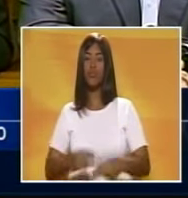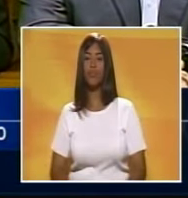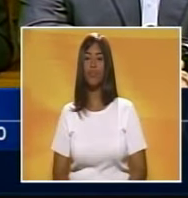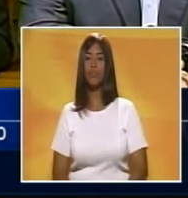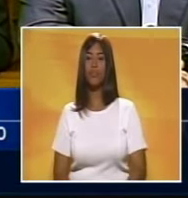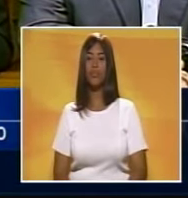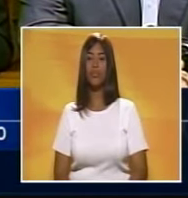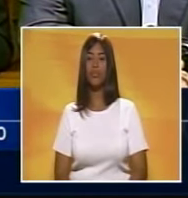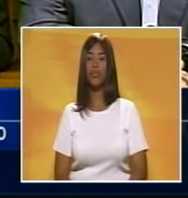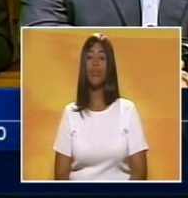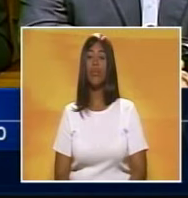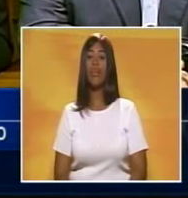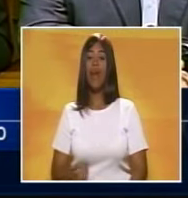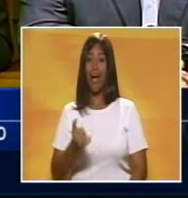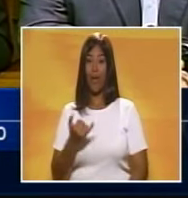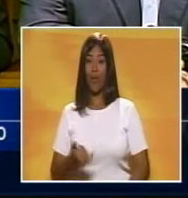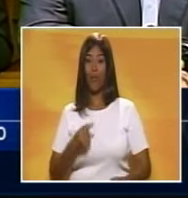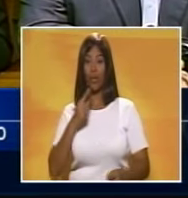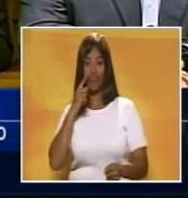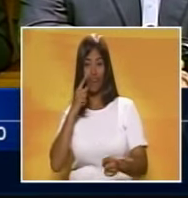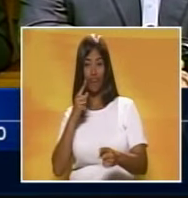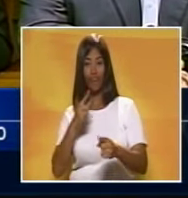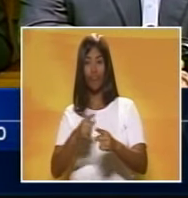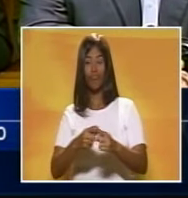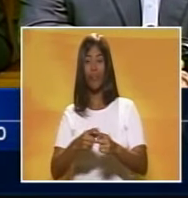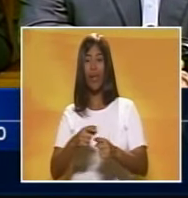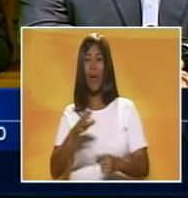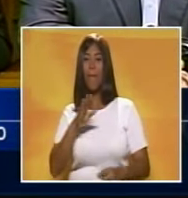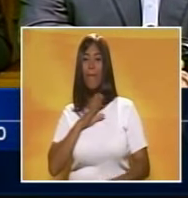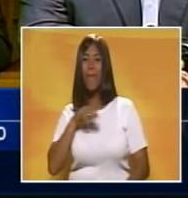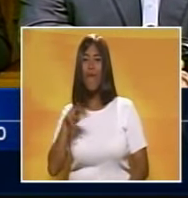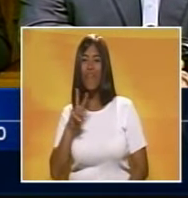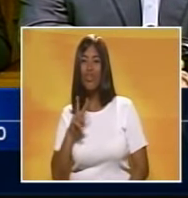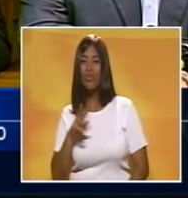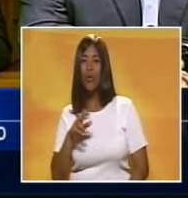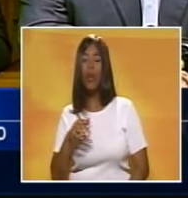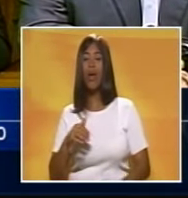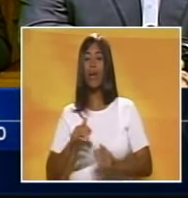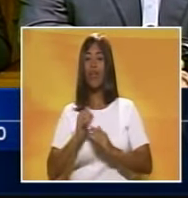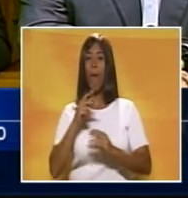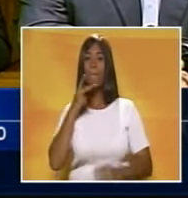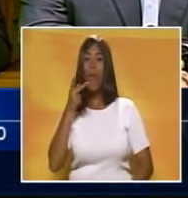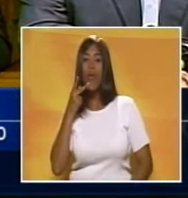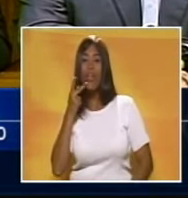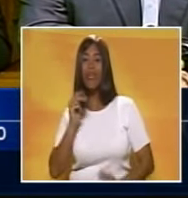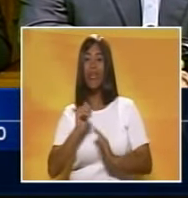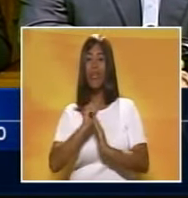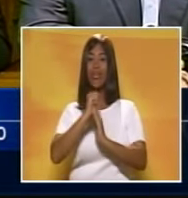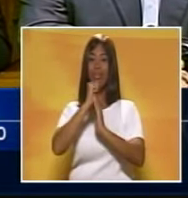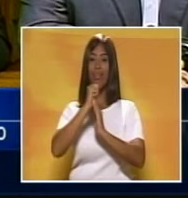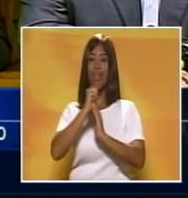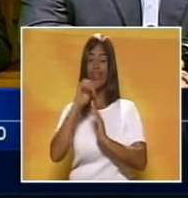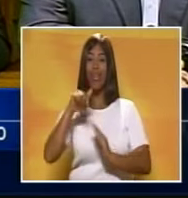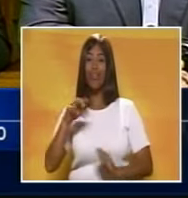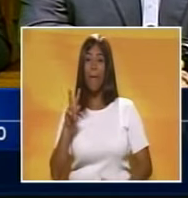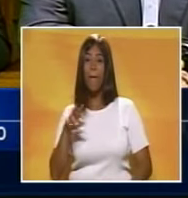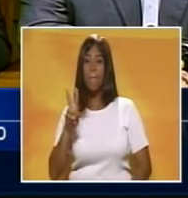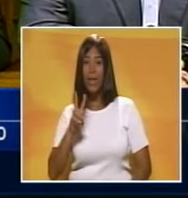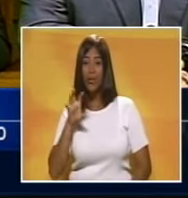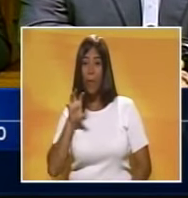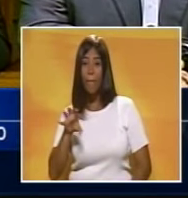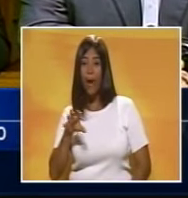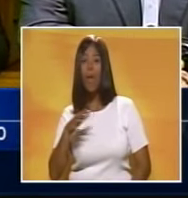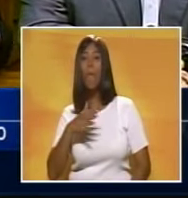reto entonces como ciudadanos de este país, como políticos, como dirigentes del país que vamos